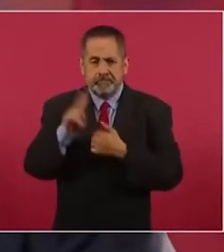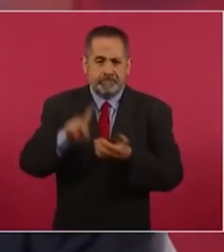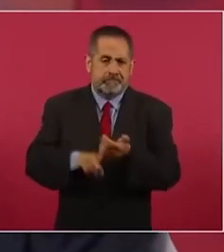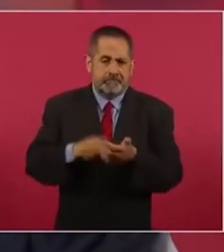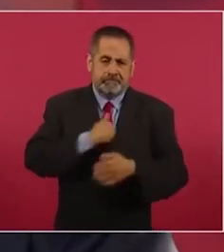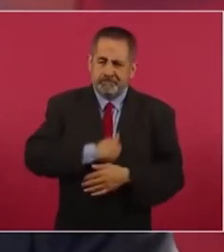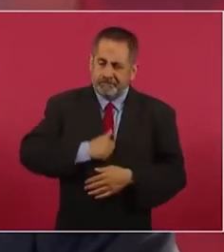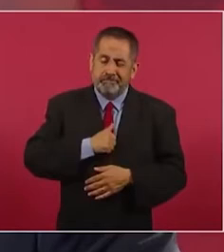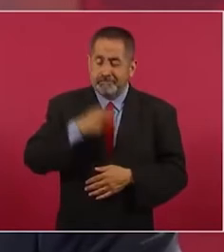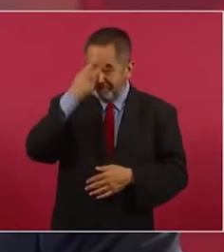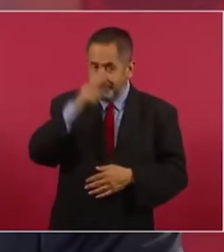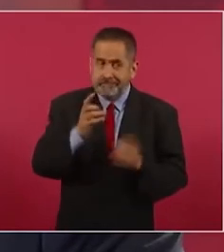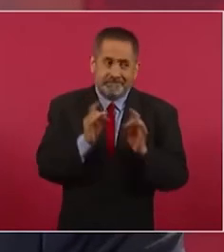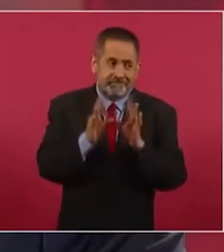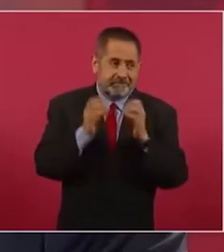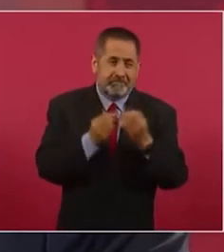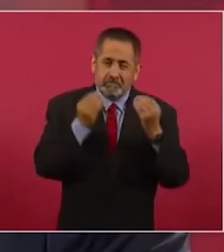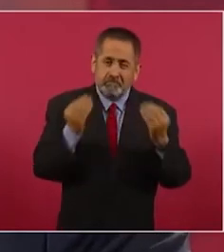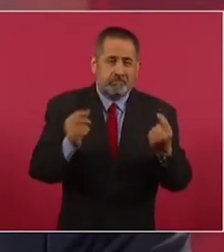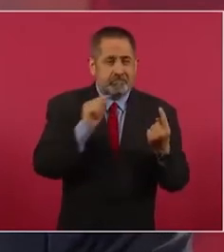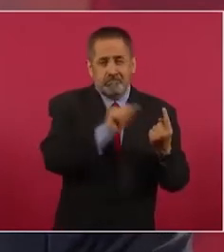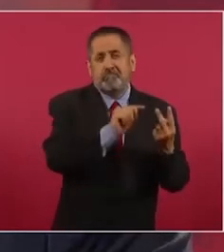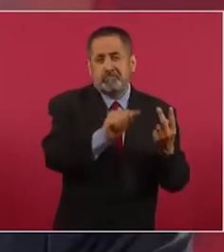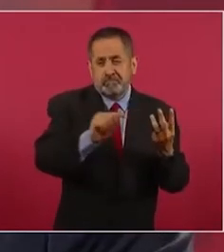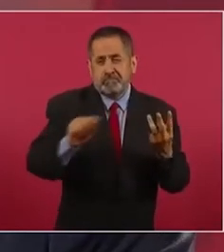lamentablemente sucede.